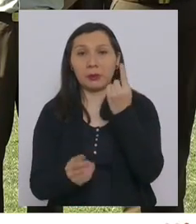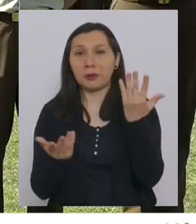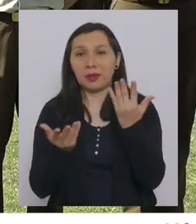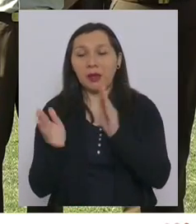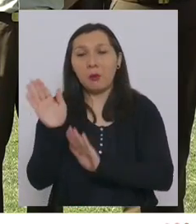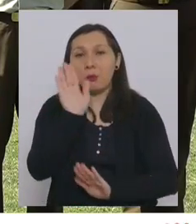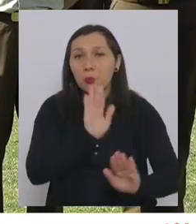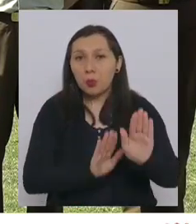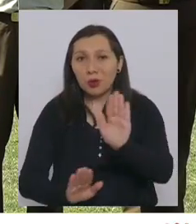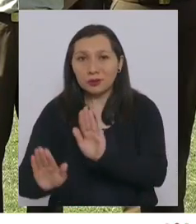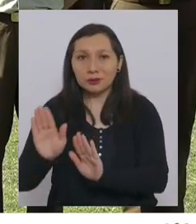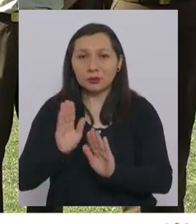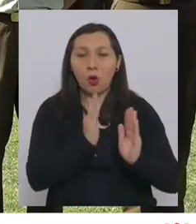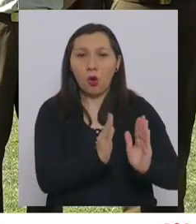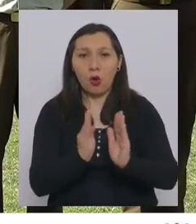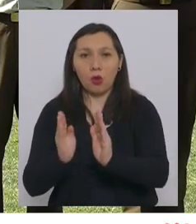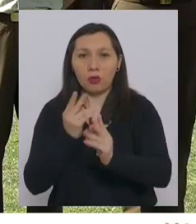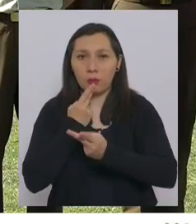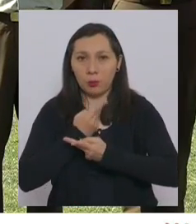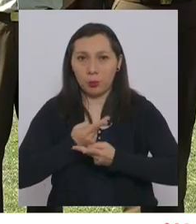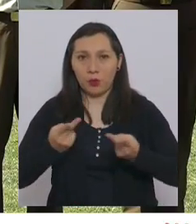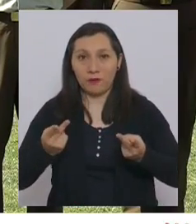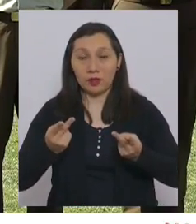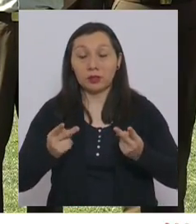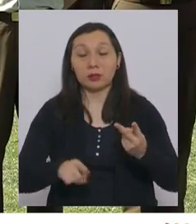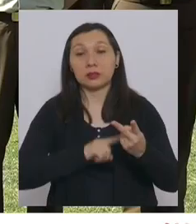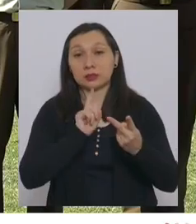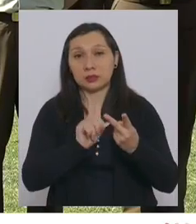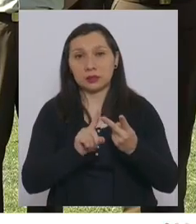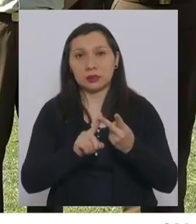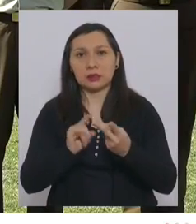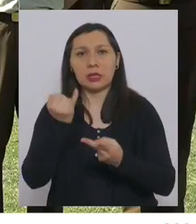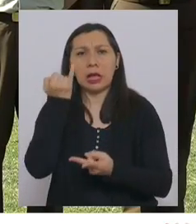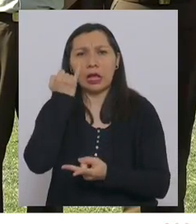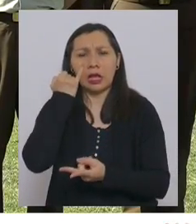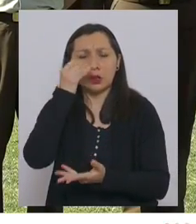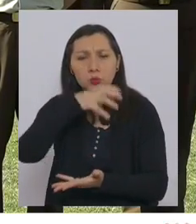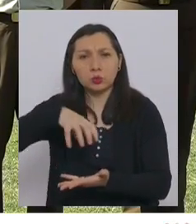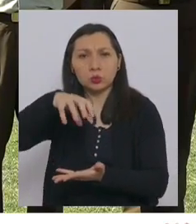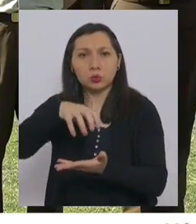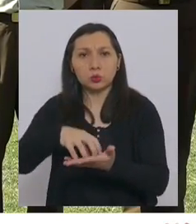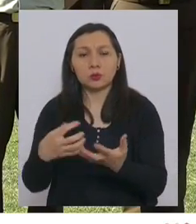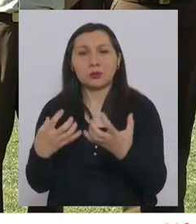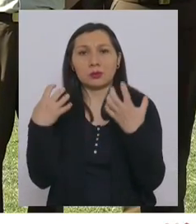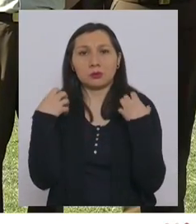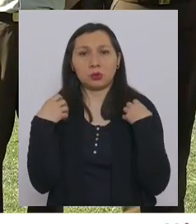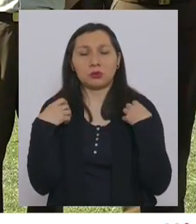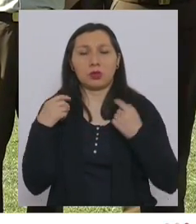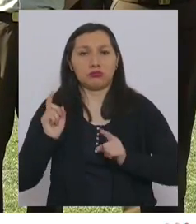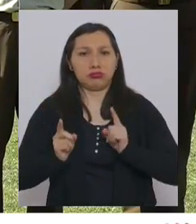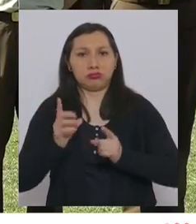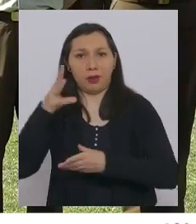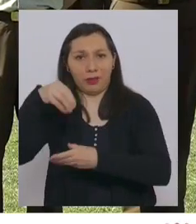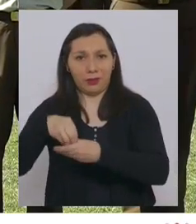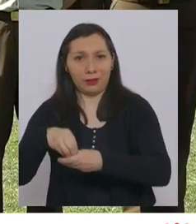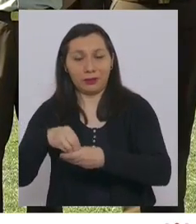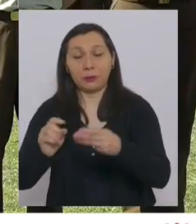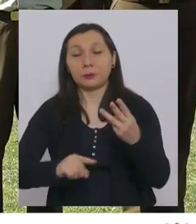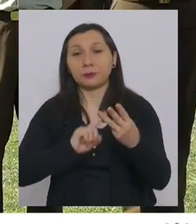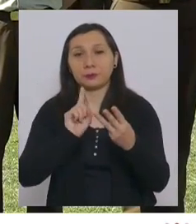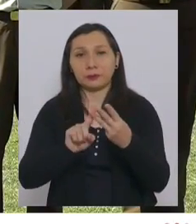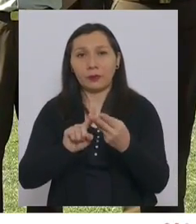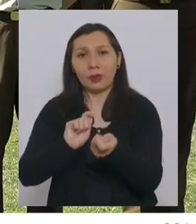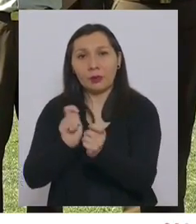protección del orden público. El segundo, la institucionalidad y la gobernanza de la institución. El tercero,